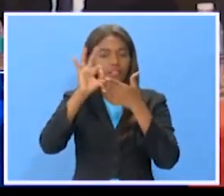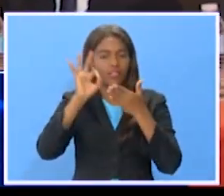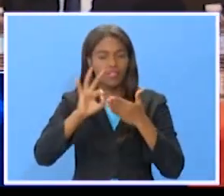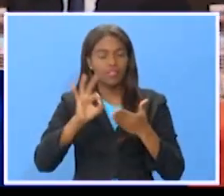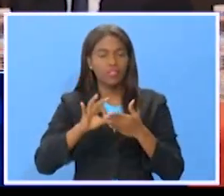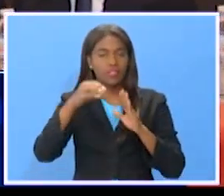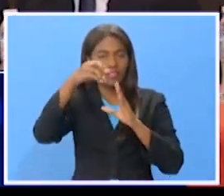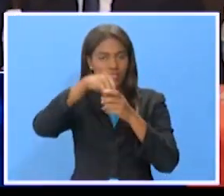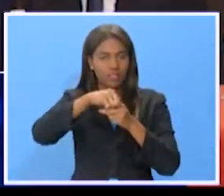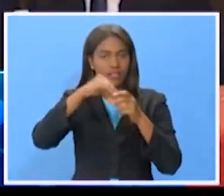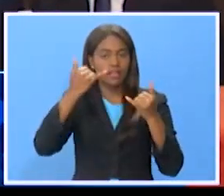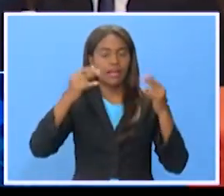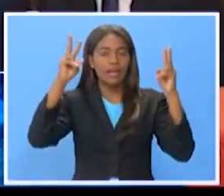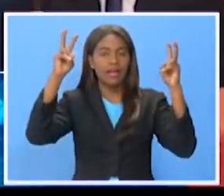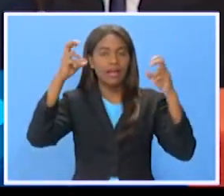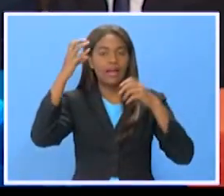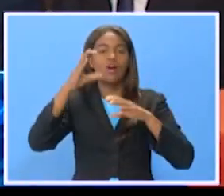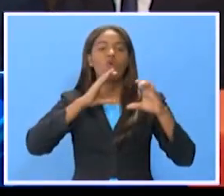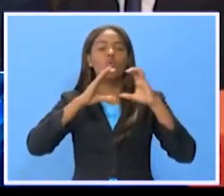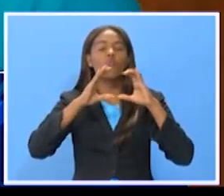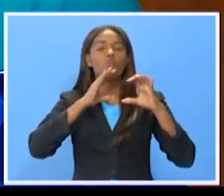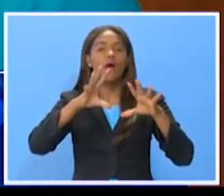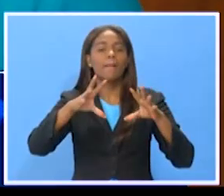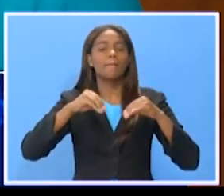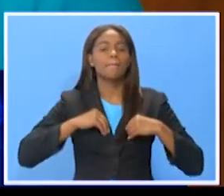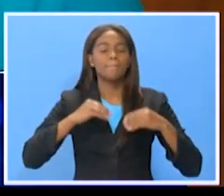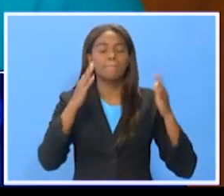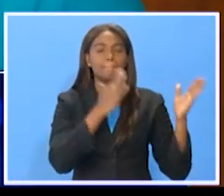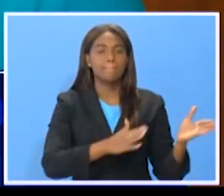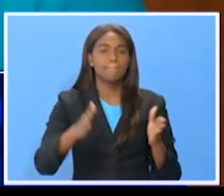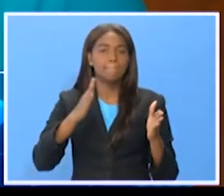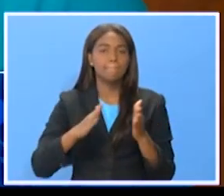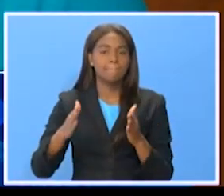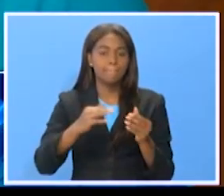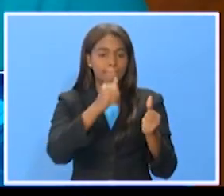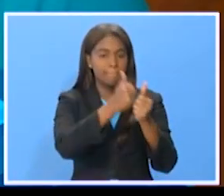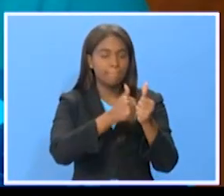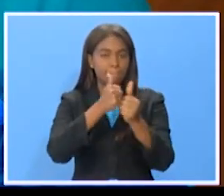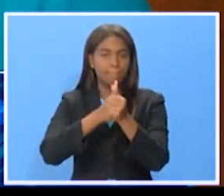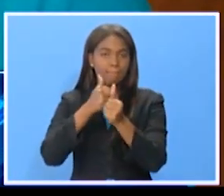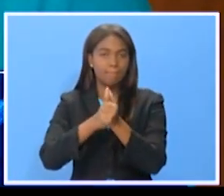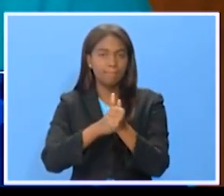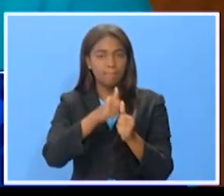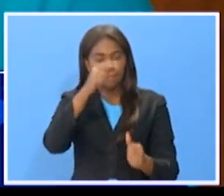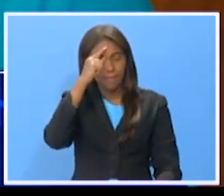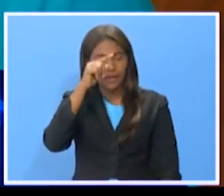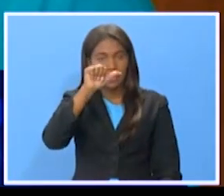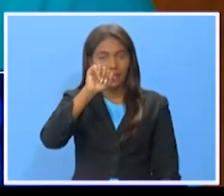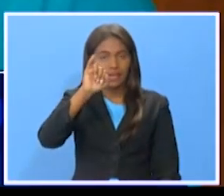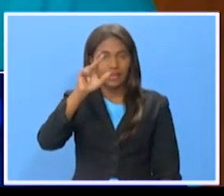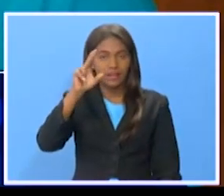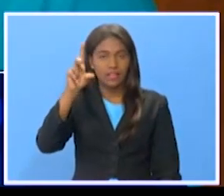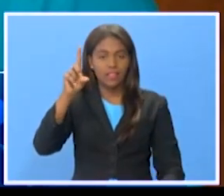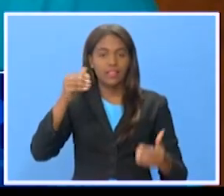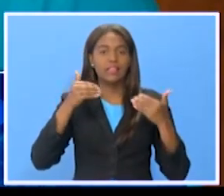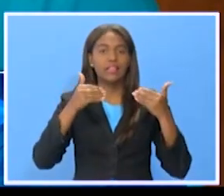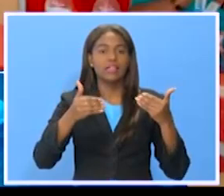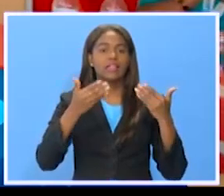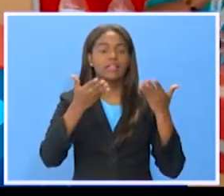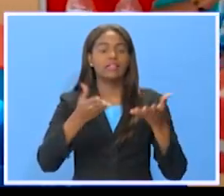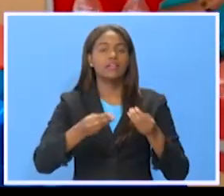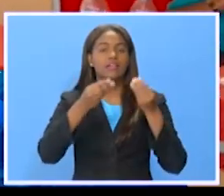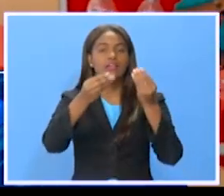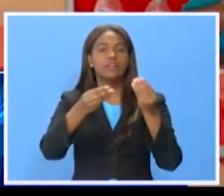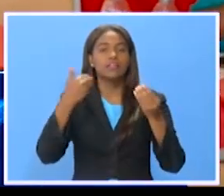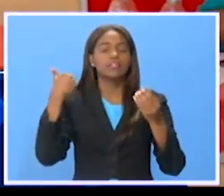Este año, con el lema Comunicación Asertiva en Procesos Disruptivos, el AIRD pues llevó a cabo la 20ª entrega,